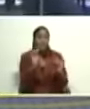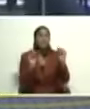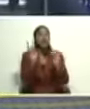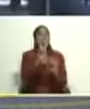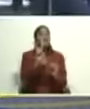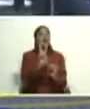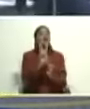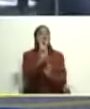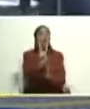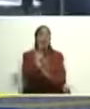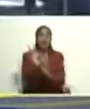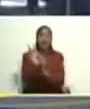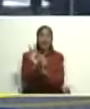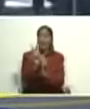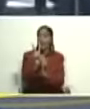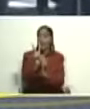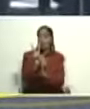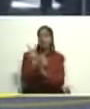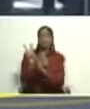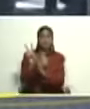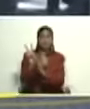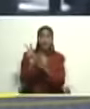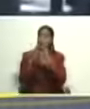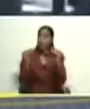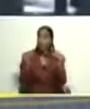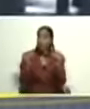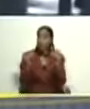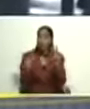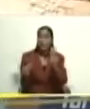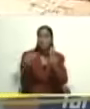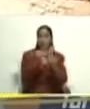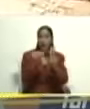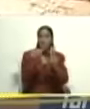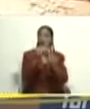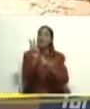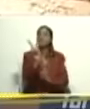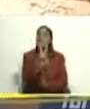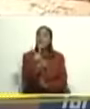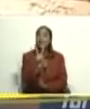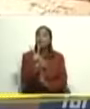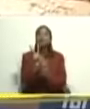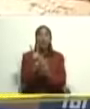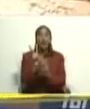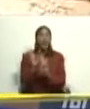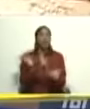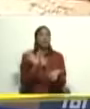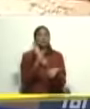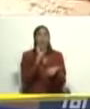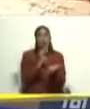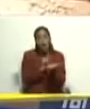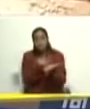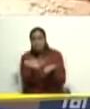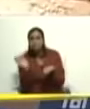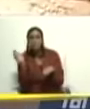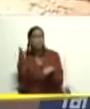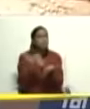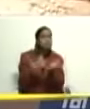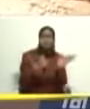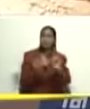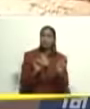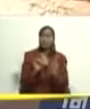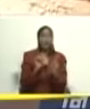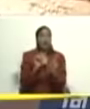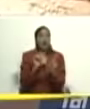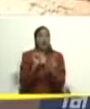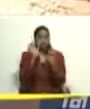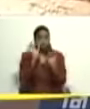o la hacemos entre todos y entre todas. No hay alternativa. La alternativa no es la intolerancia, el odio,